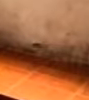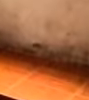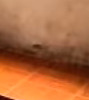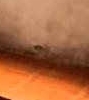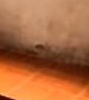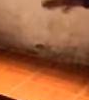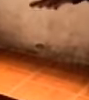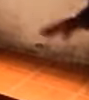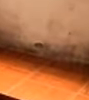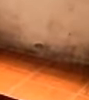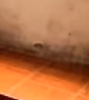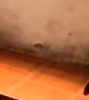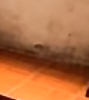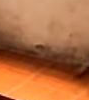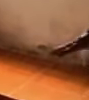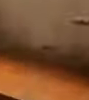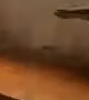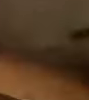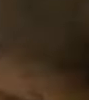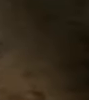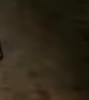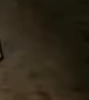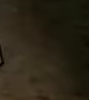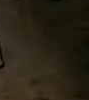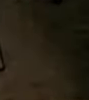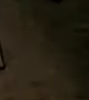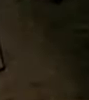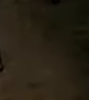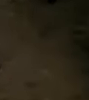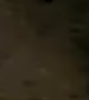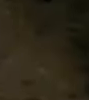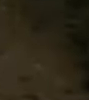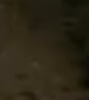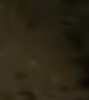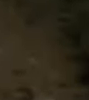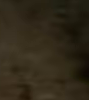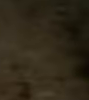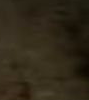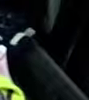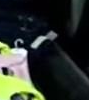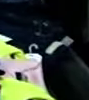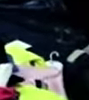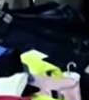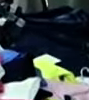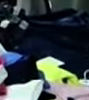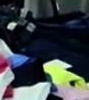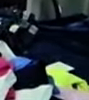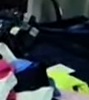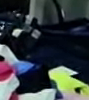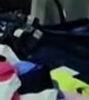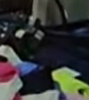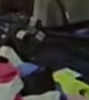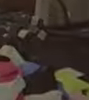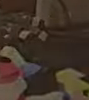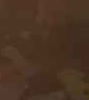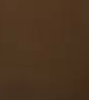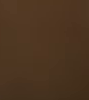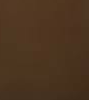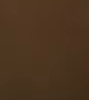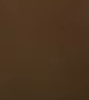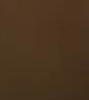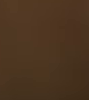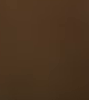de garantizar que vivan en condiciones adecuadas para desarrollarse sanamente. Cabe señalar que estas acciones forman parte del seguimiento que